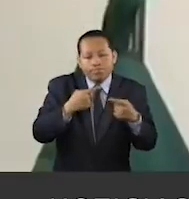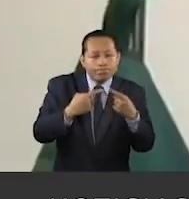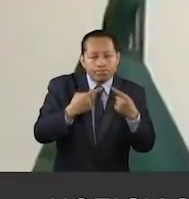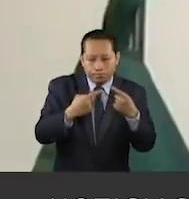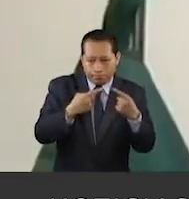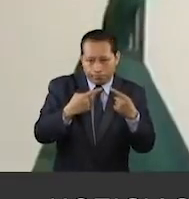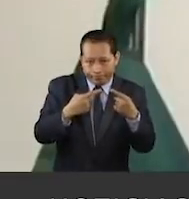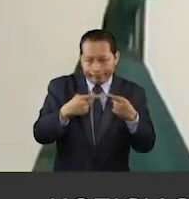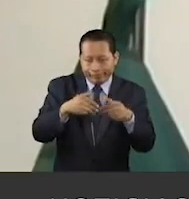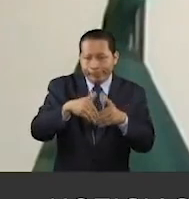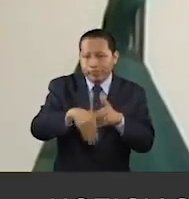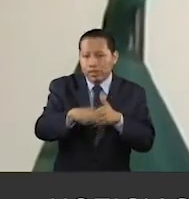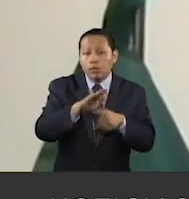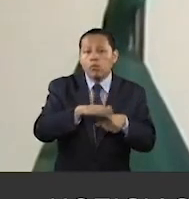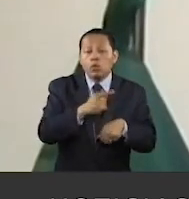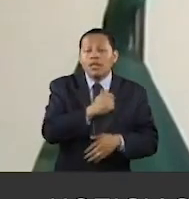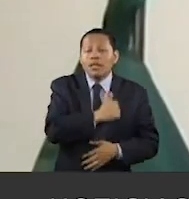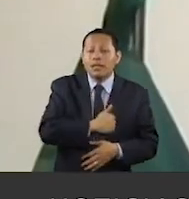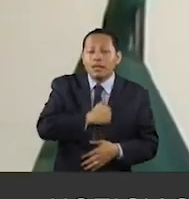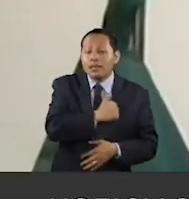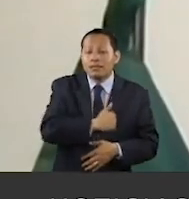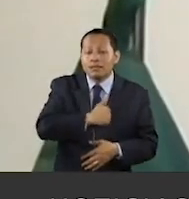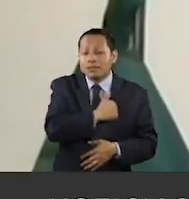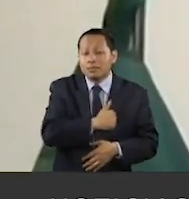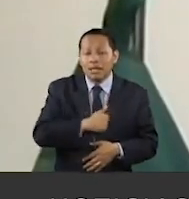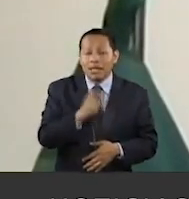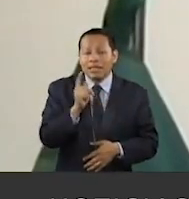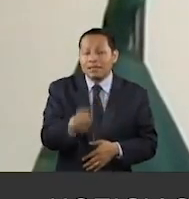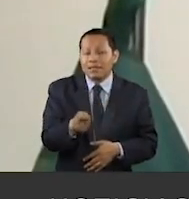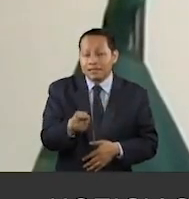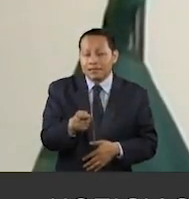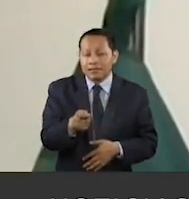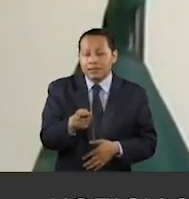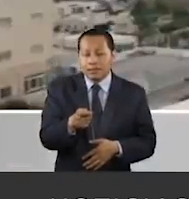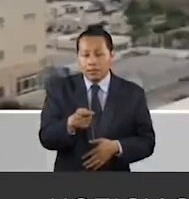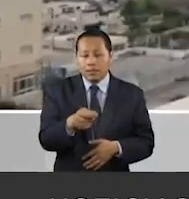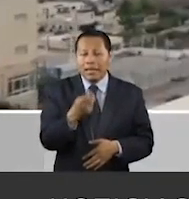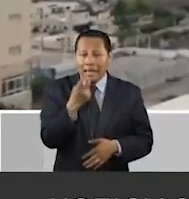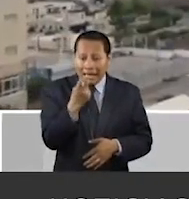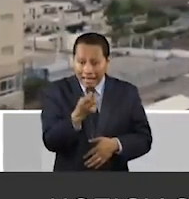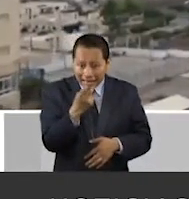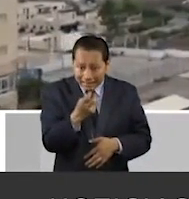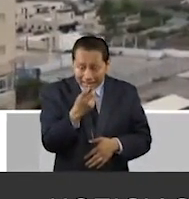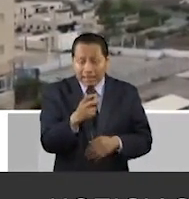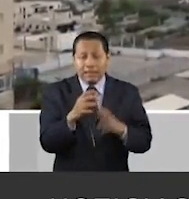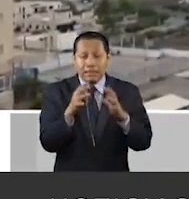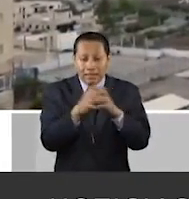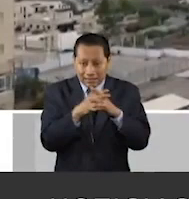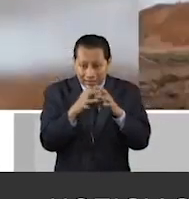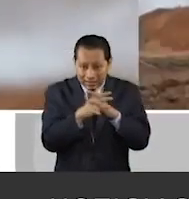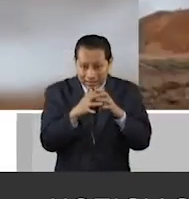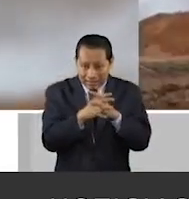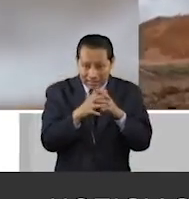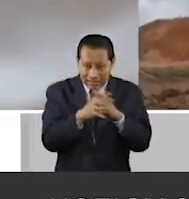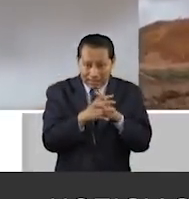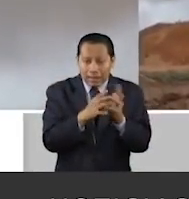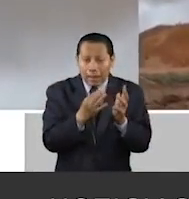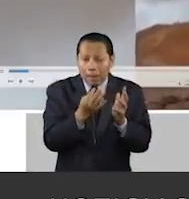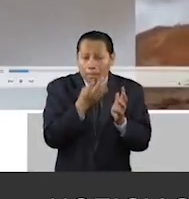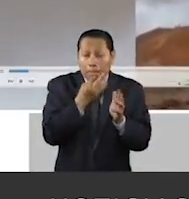porque desgraciadamente no es previsible que este conflicto termine en